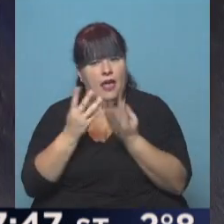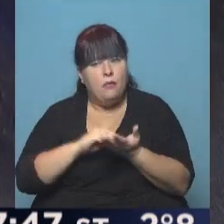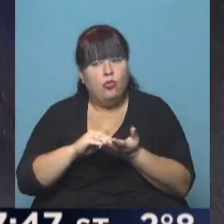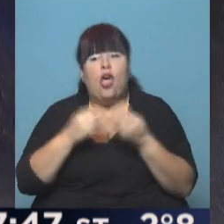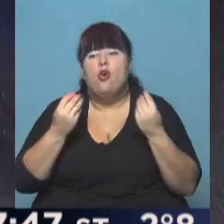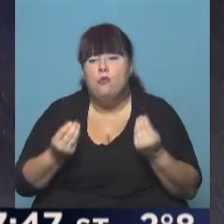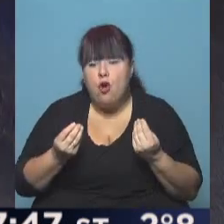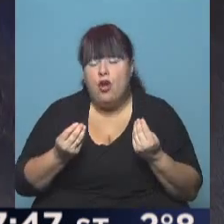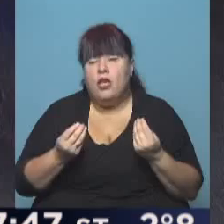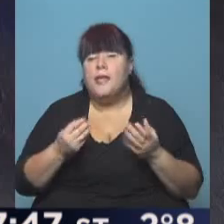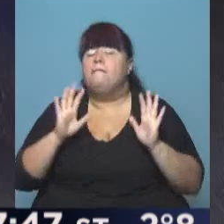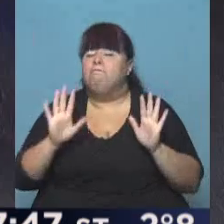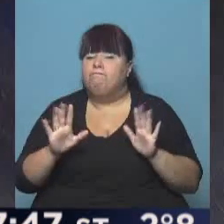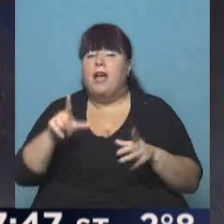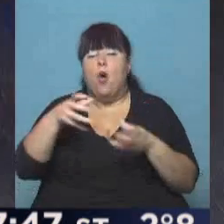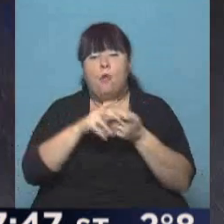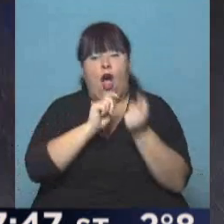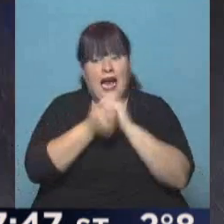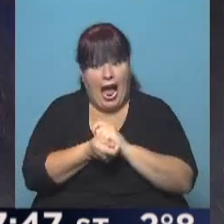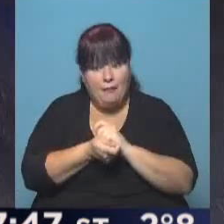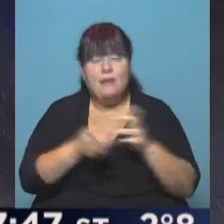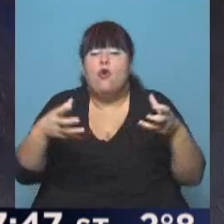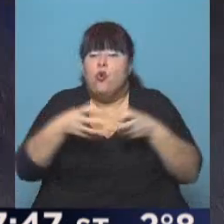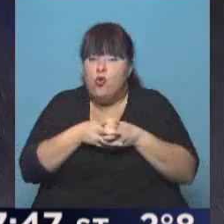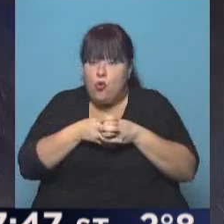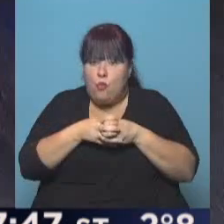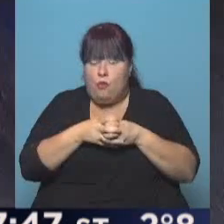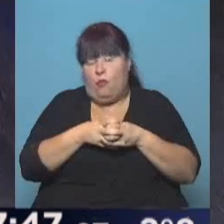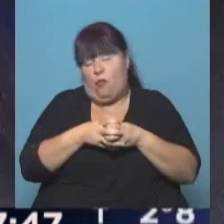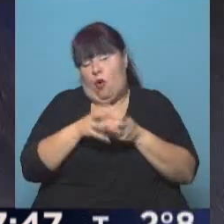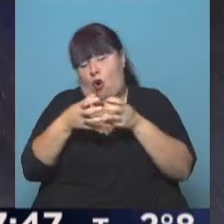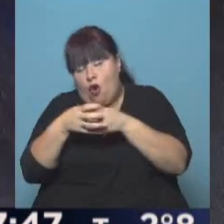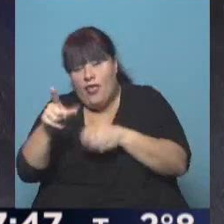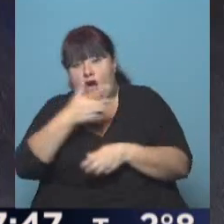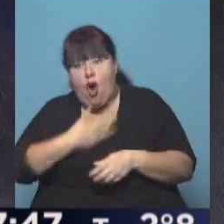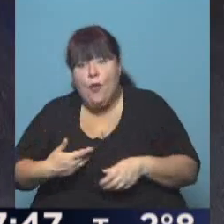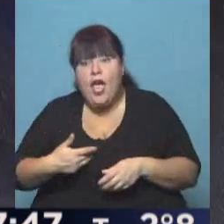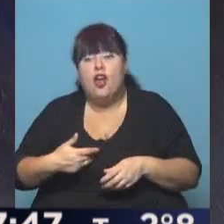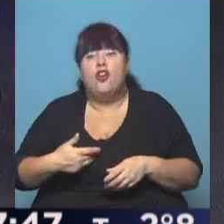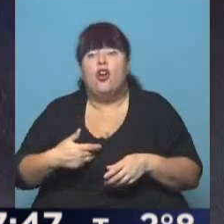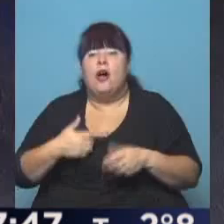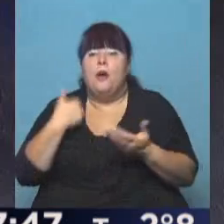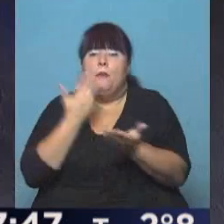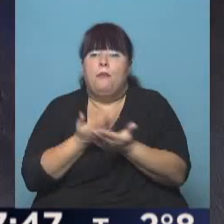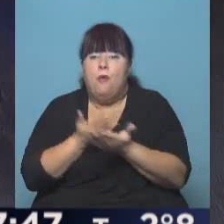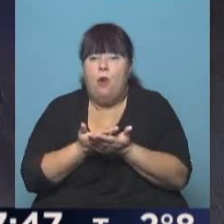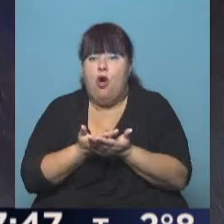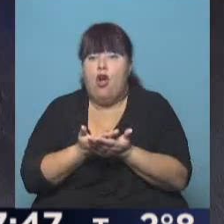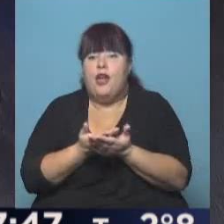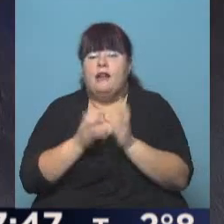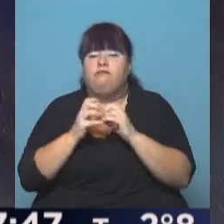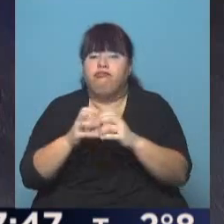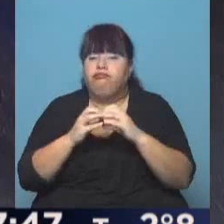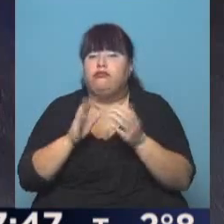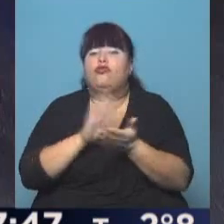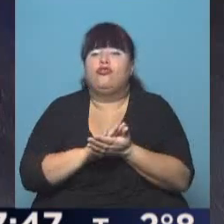¿Por qué decimos esto? Porque Cambiemos, el bloque del, o el interbloque del oficialismo, está impulsando un